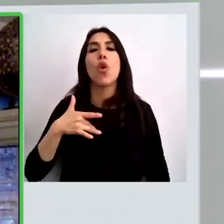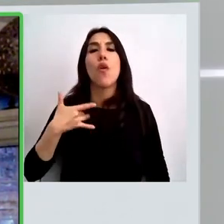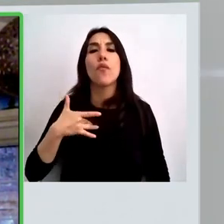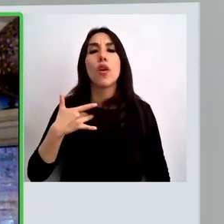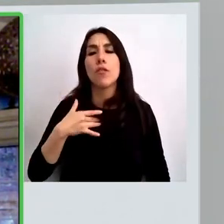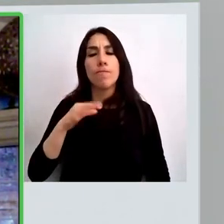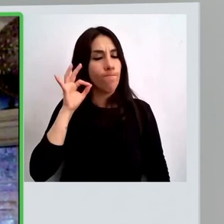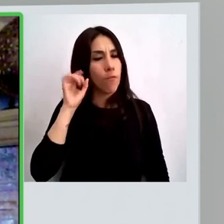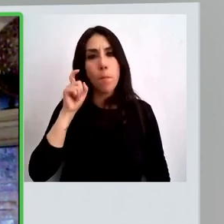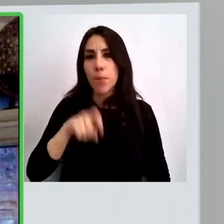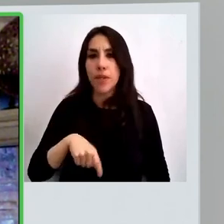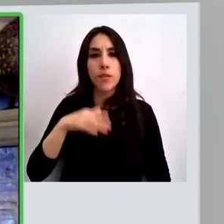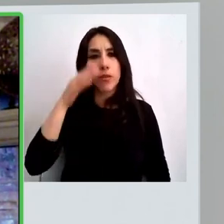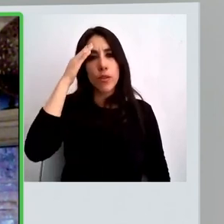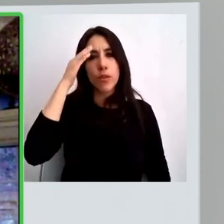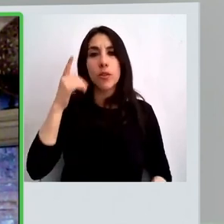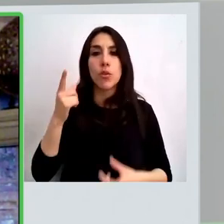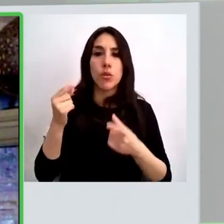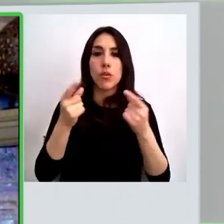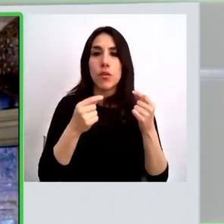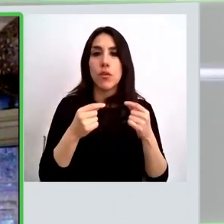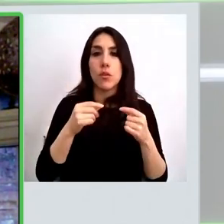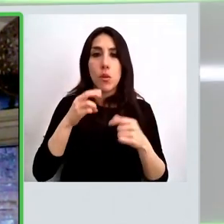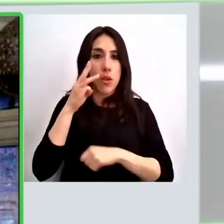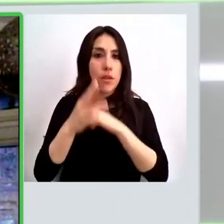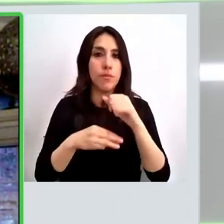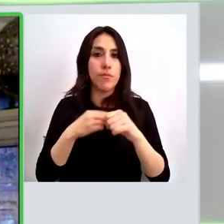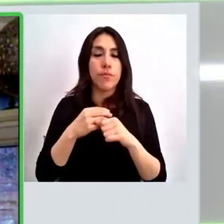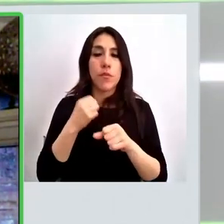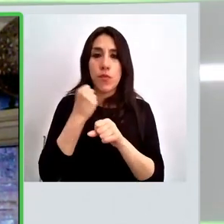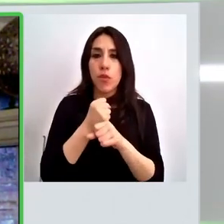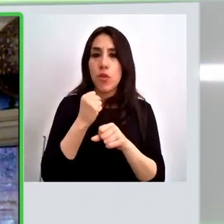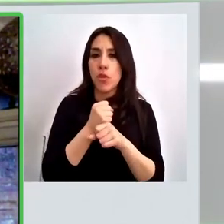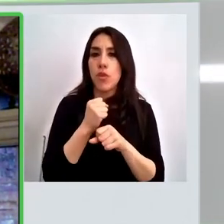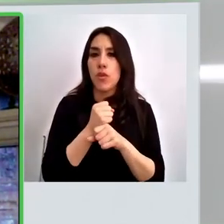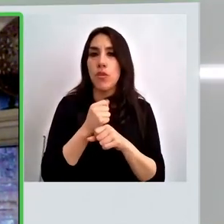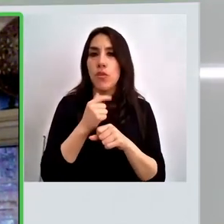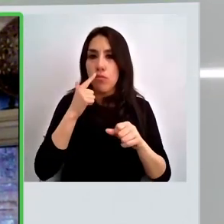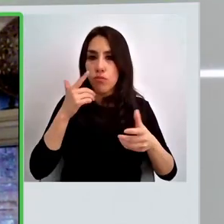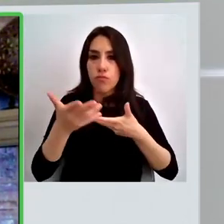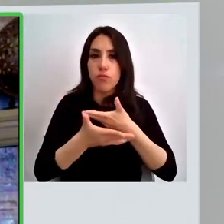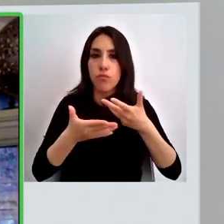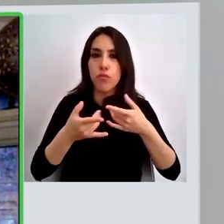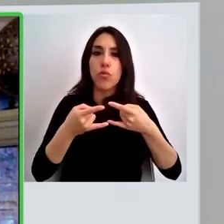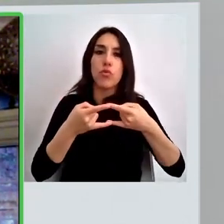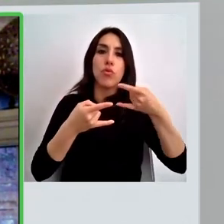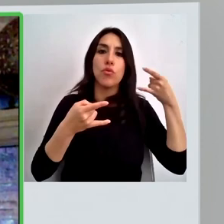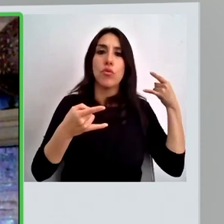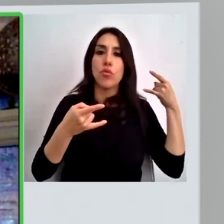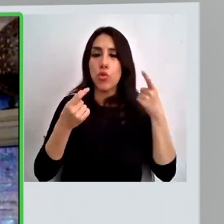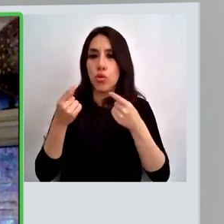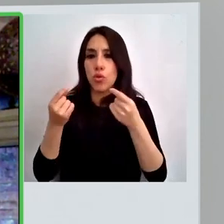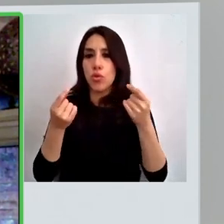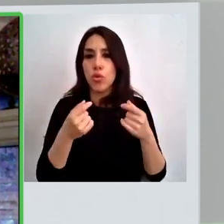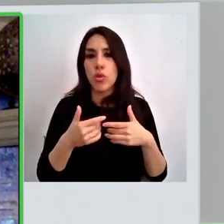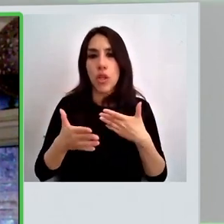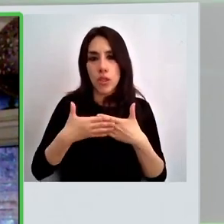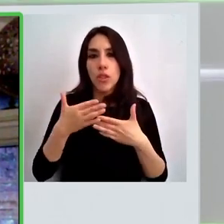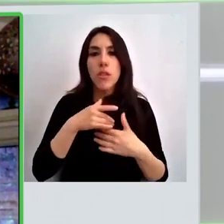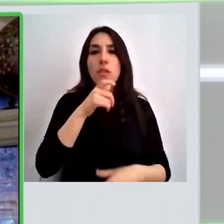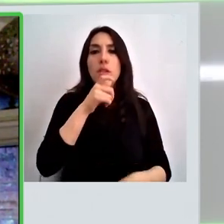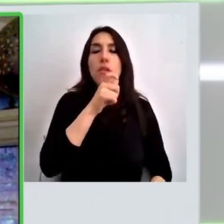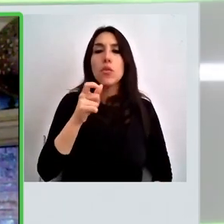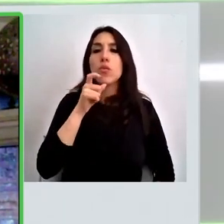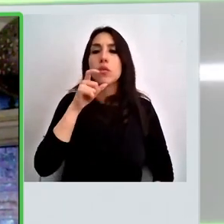mejor mundo laboral y compartir historias hacer que sea más fácil para las personas quiénes son realmente y